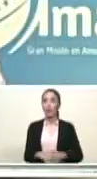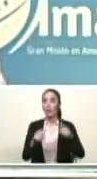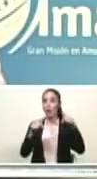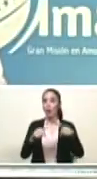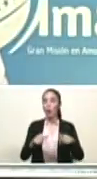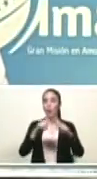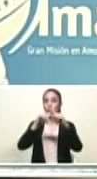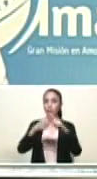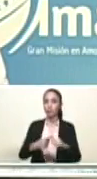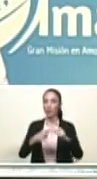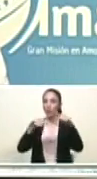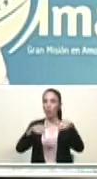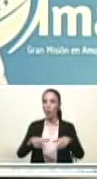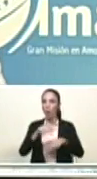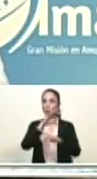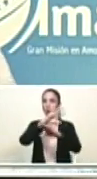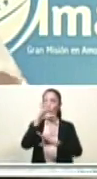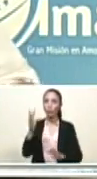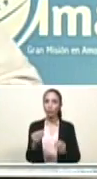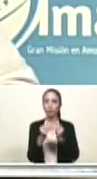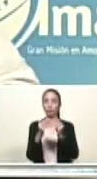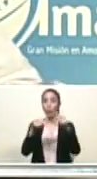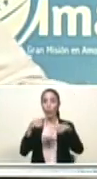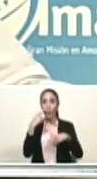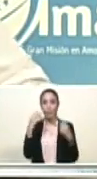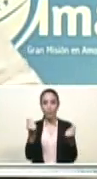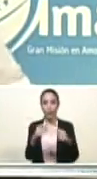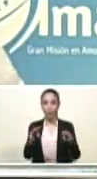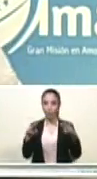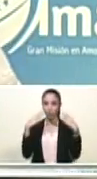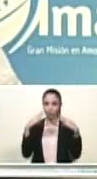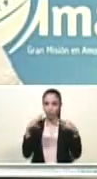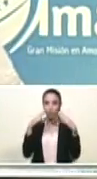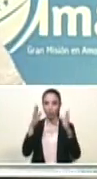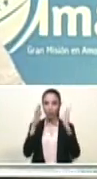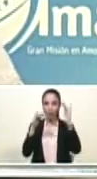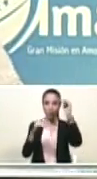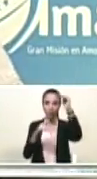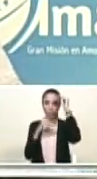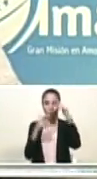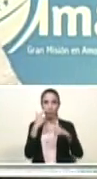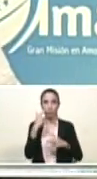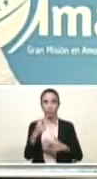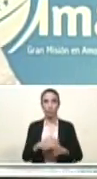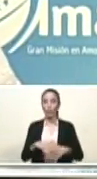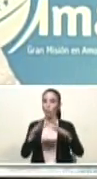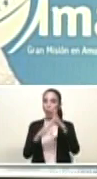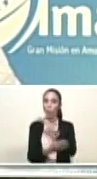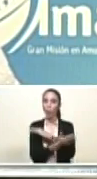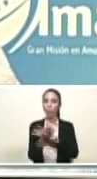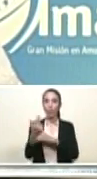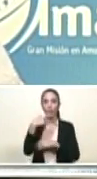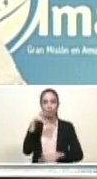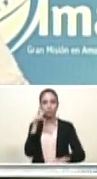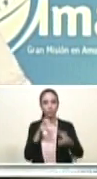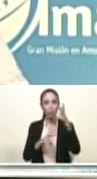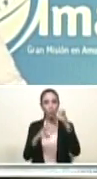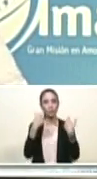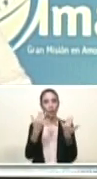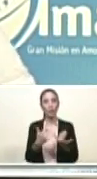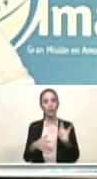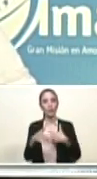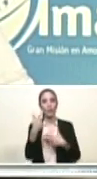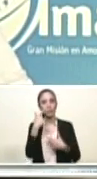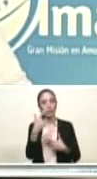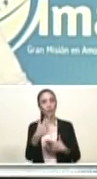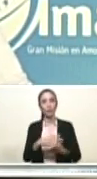llegar, atención Venezuela, atención, atención, todos los venezolanos que me escuchan, los